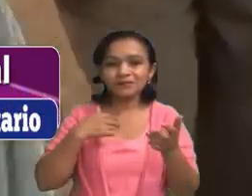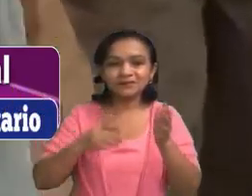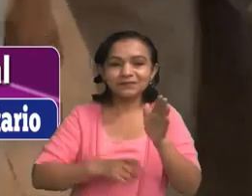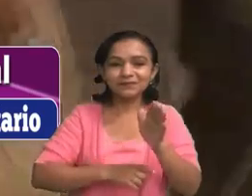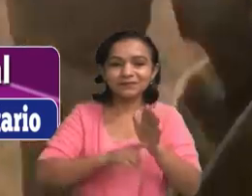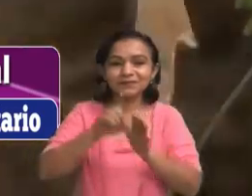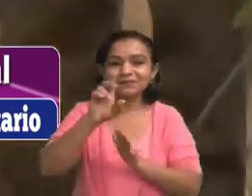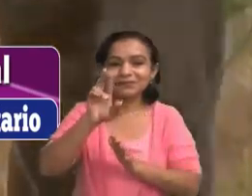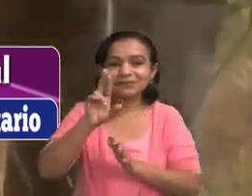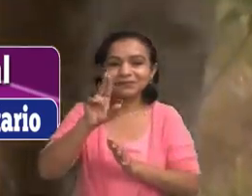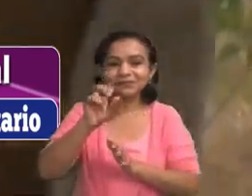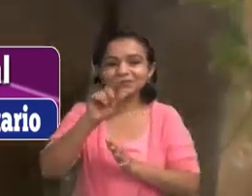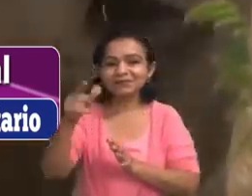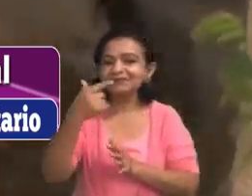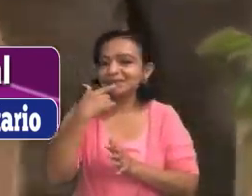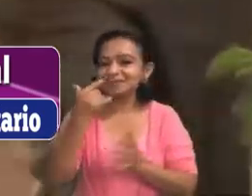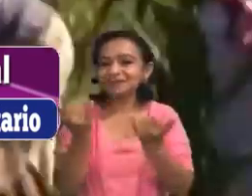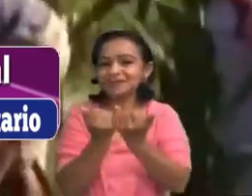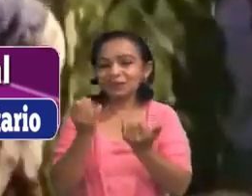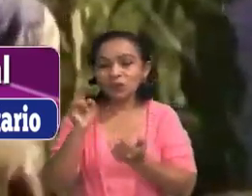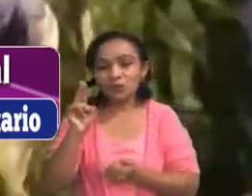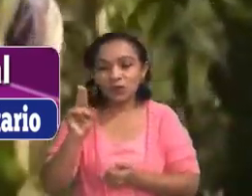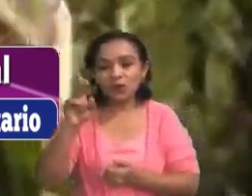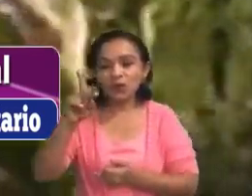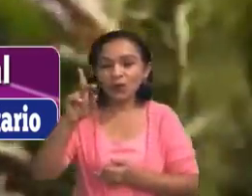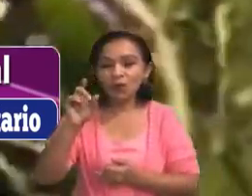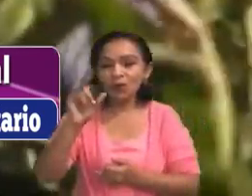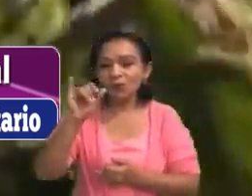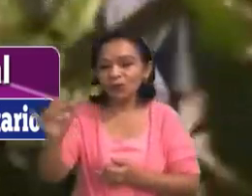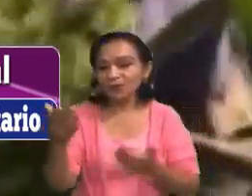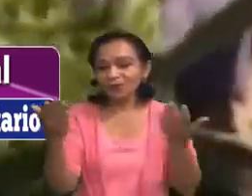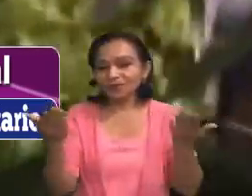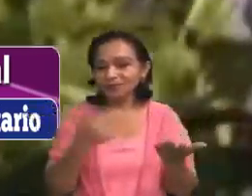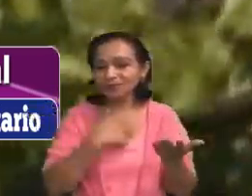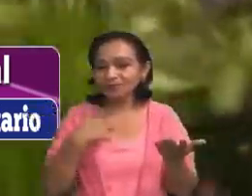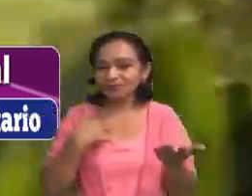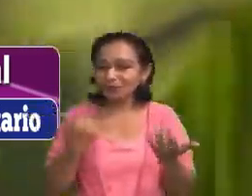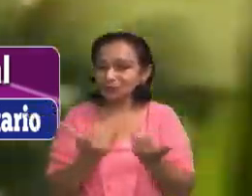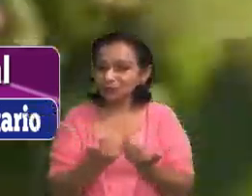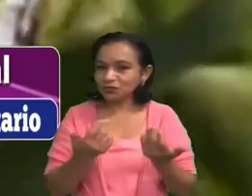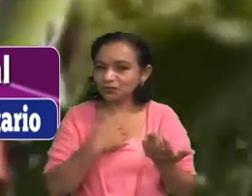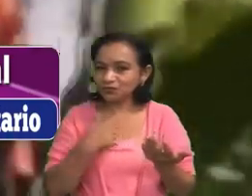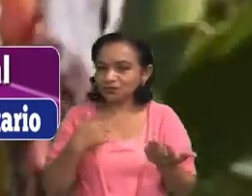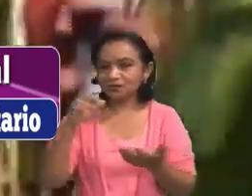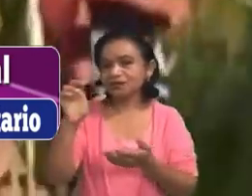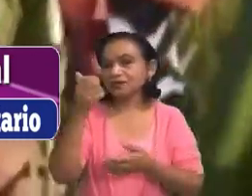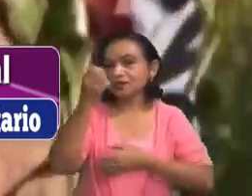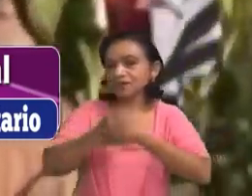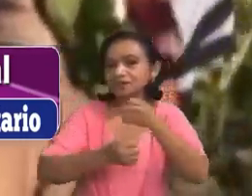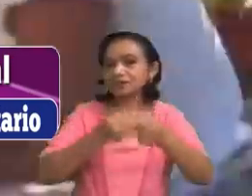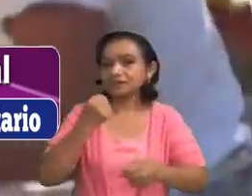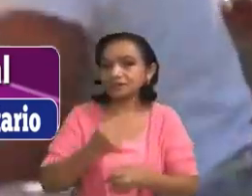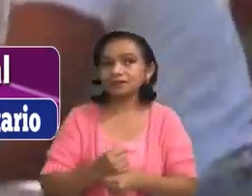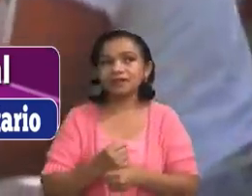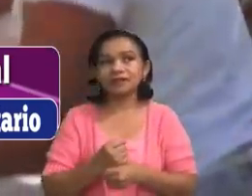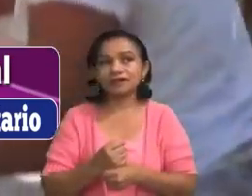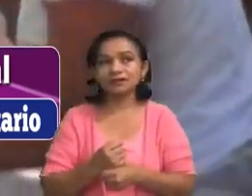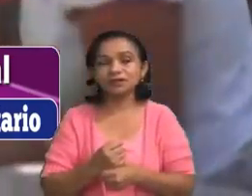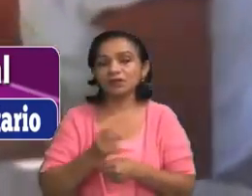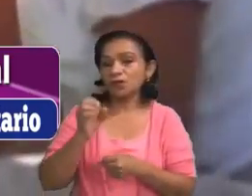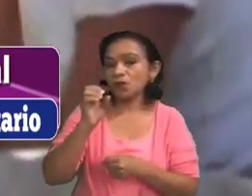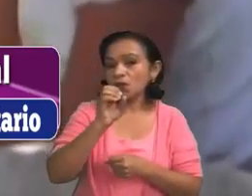y hemos trabajado en la UPOLI, sí, hemos maestro. Trabajado por 6 años consecutivos en el occidente